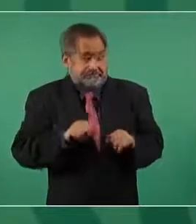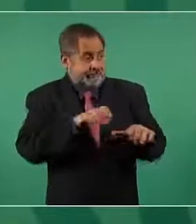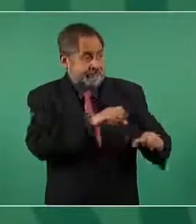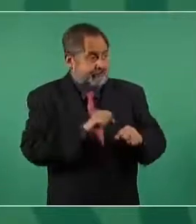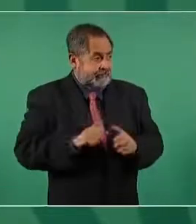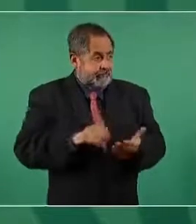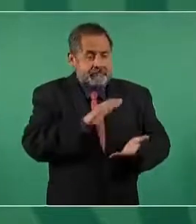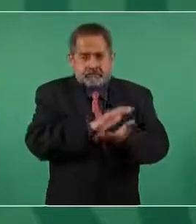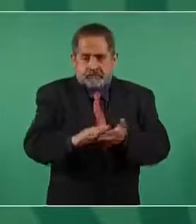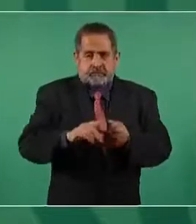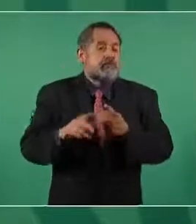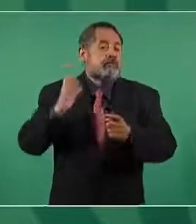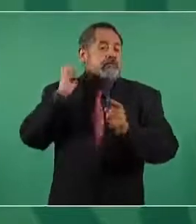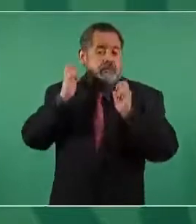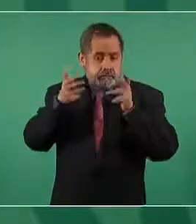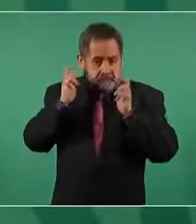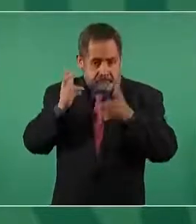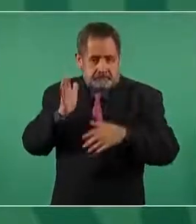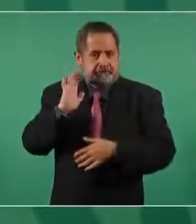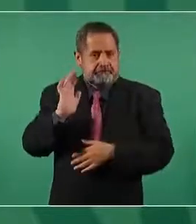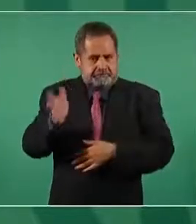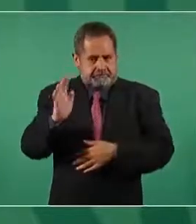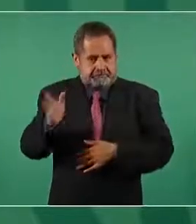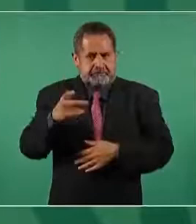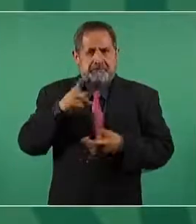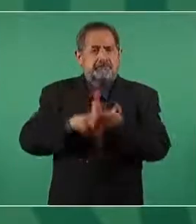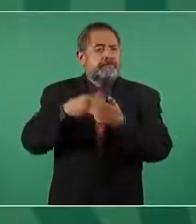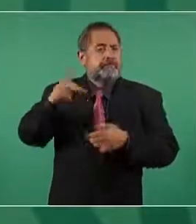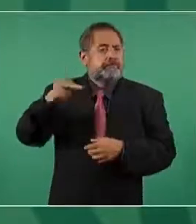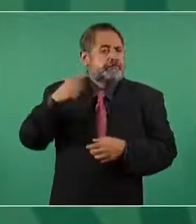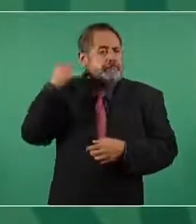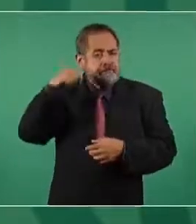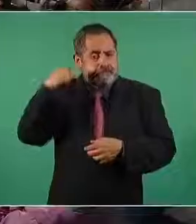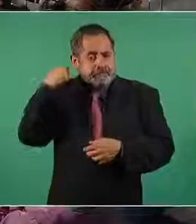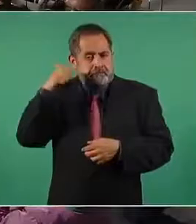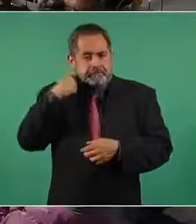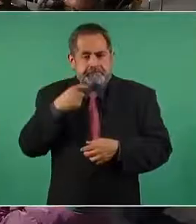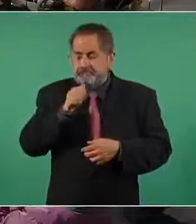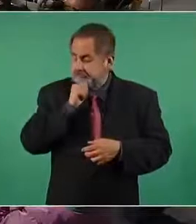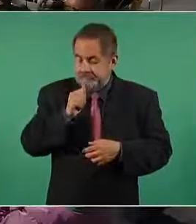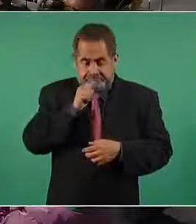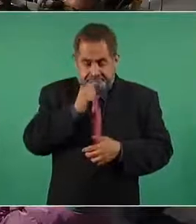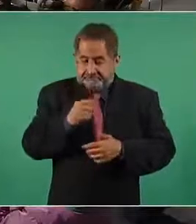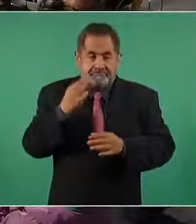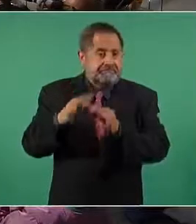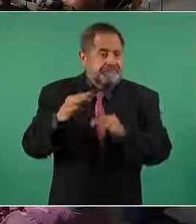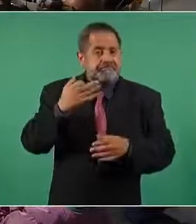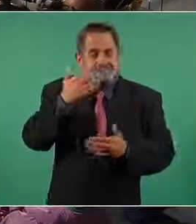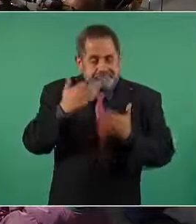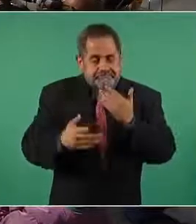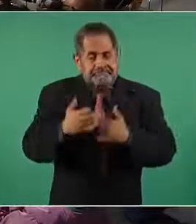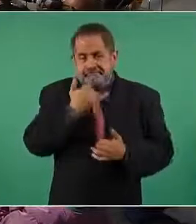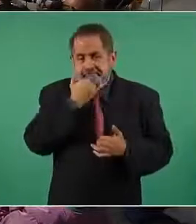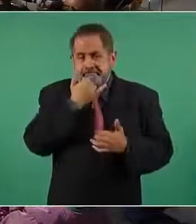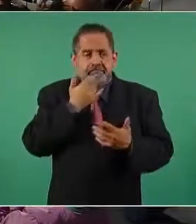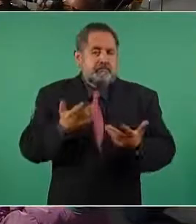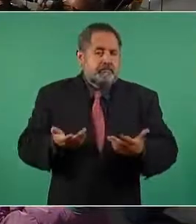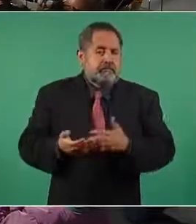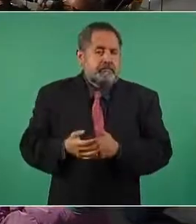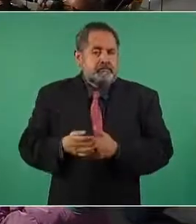Se terminó en Chiapas, pero tenemos pendiente en Tabasco, por lo mismo. Y ahora